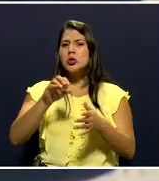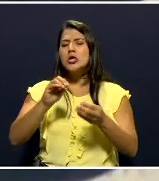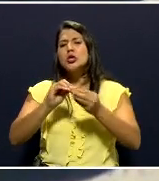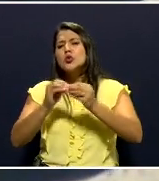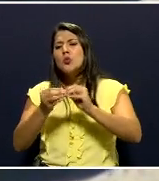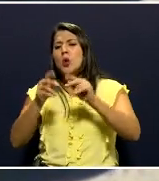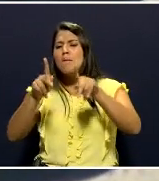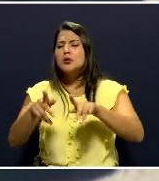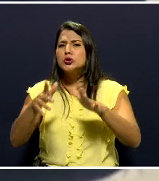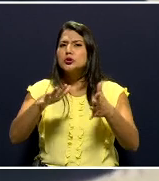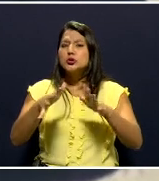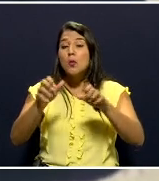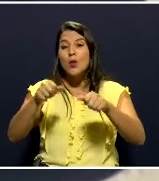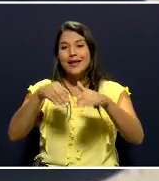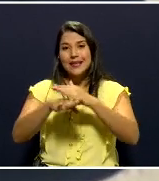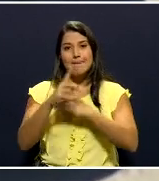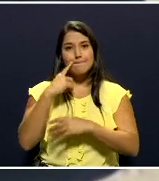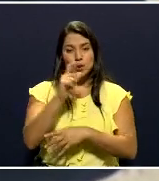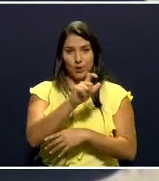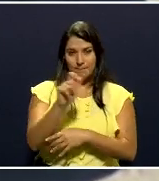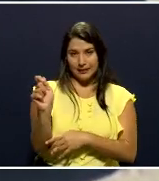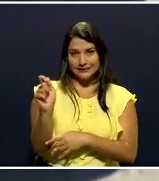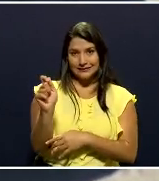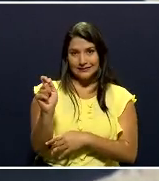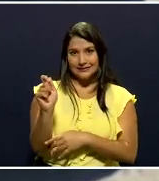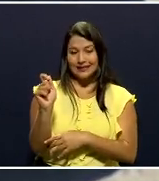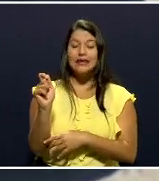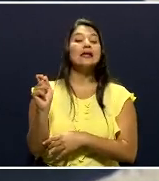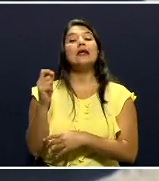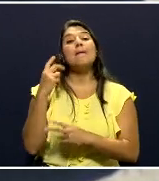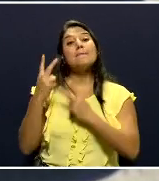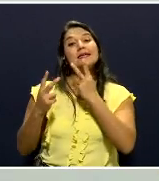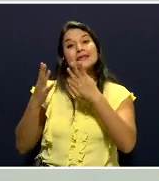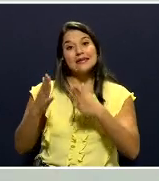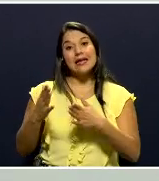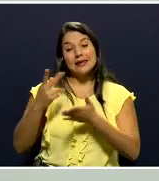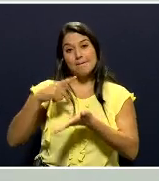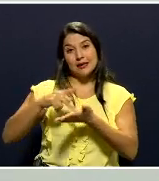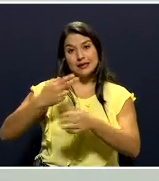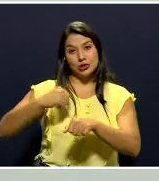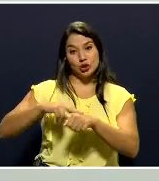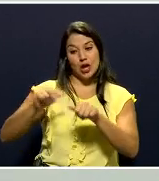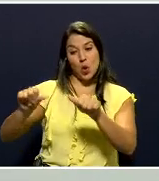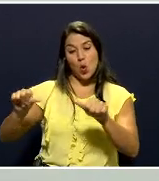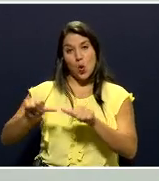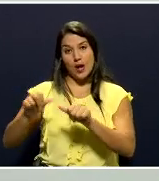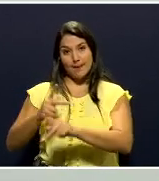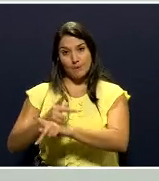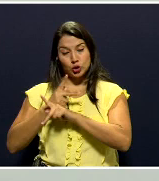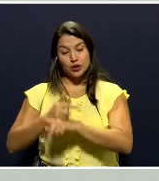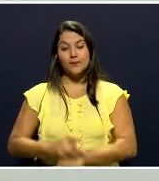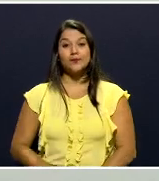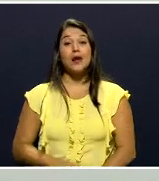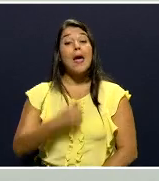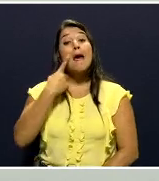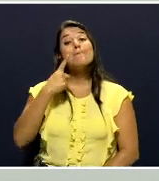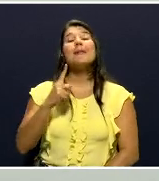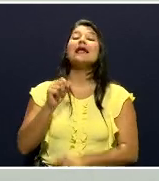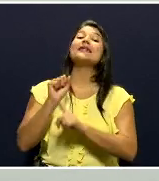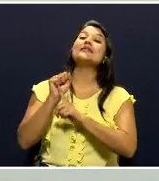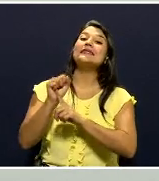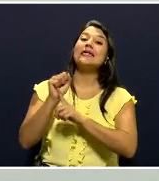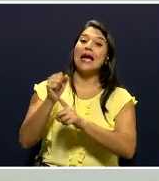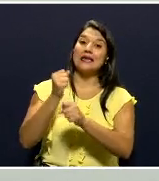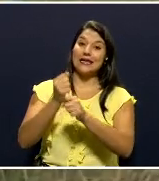de mañana hasta el domingo de los visitantes de estas áreas silvestres protegidas. Para el Sindicato de Trabajadores del MINAE,